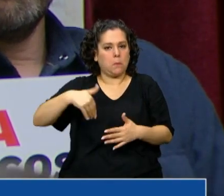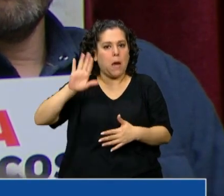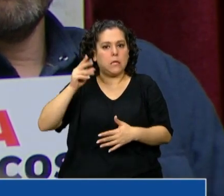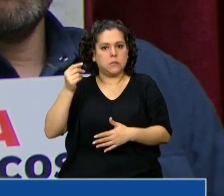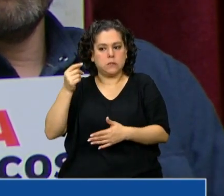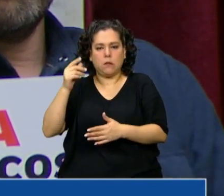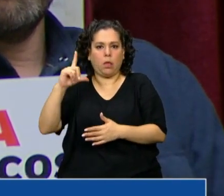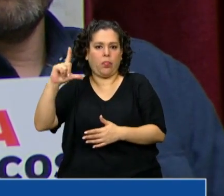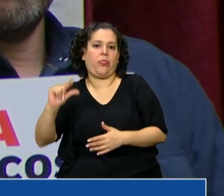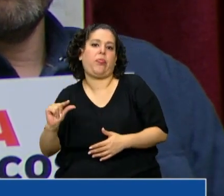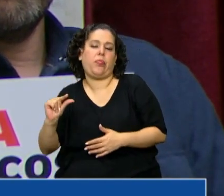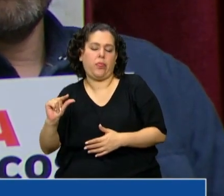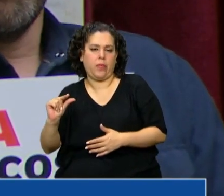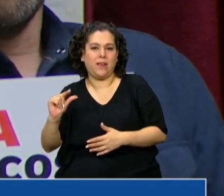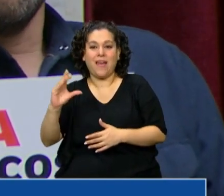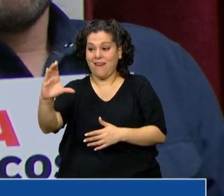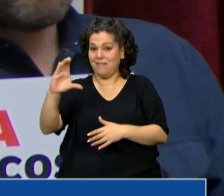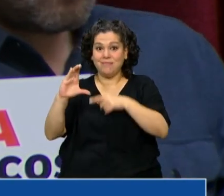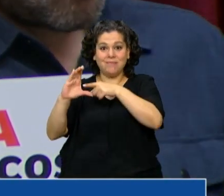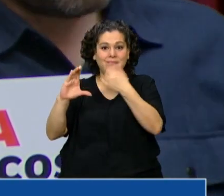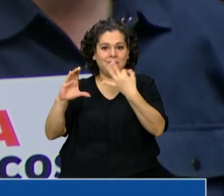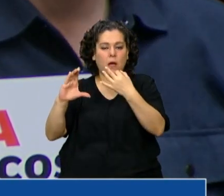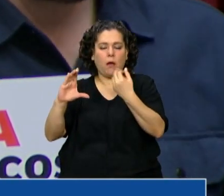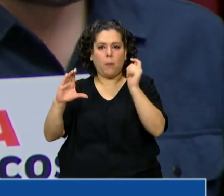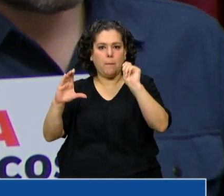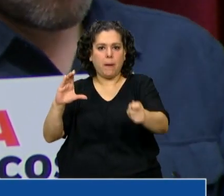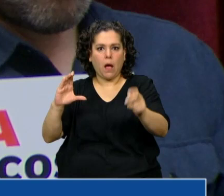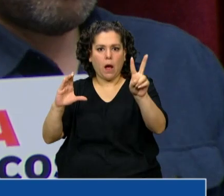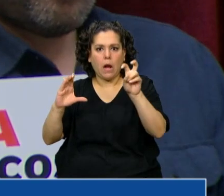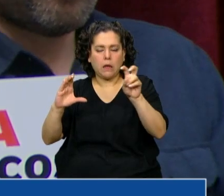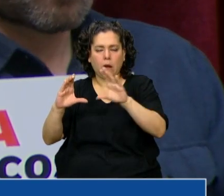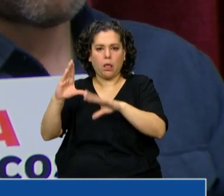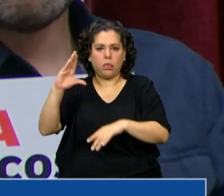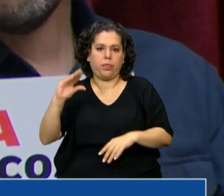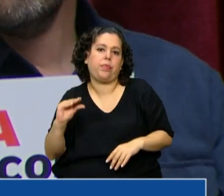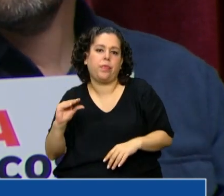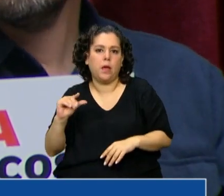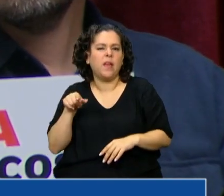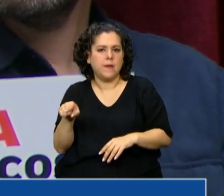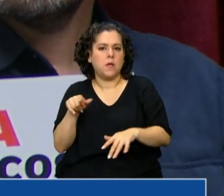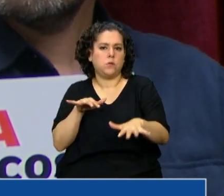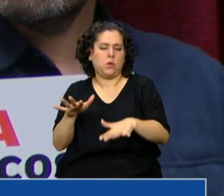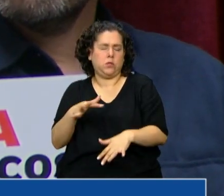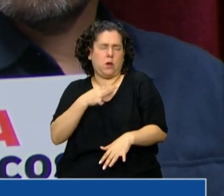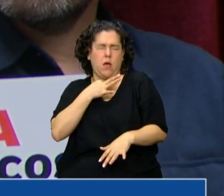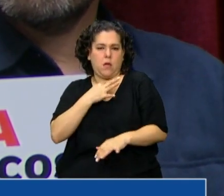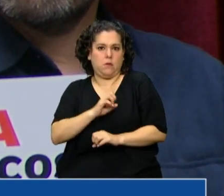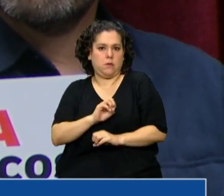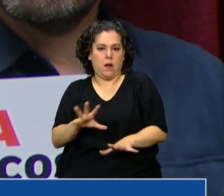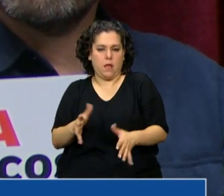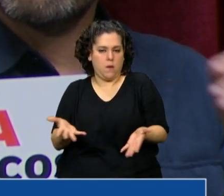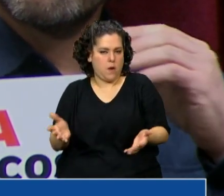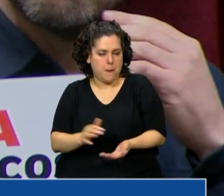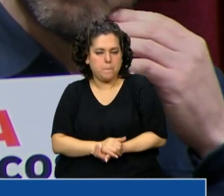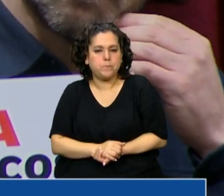esos ingresos. Por lo tanto, la situación es cada vez más acuciante. Quiero recordar además que justamente acá hay una